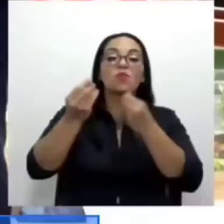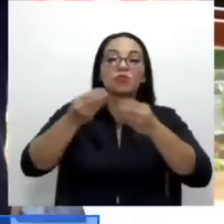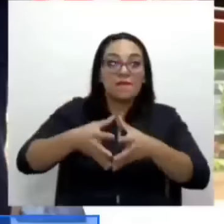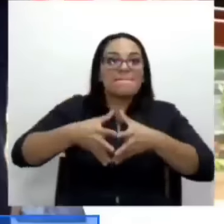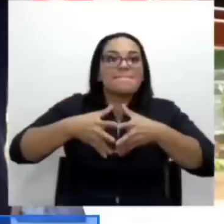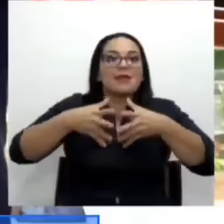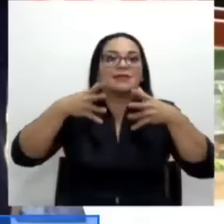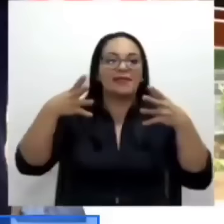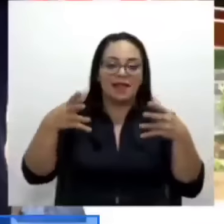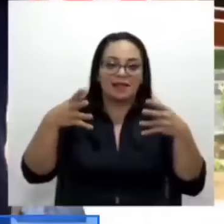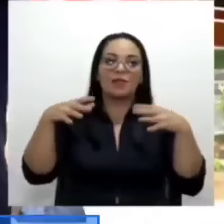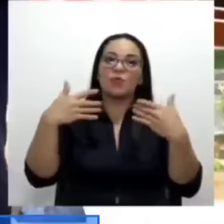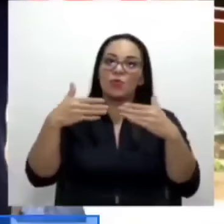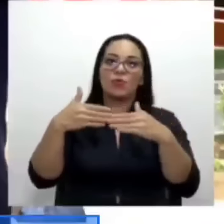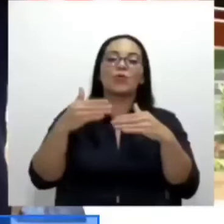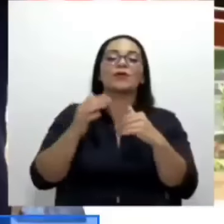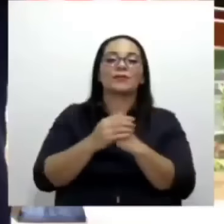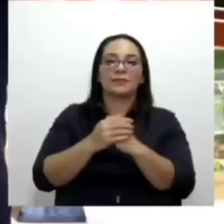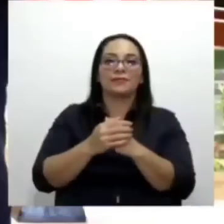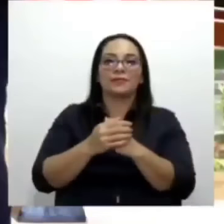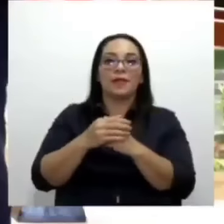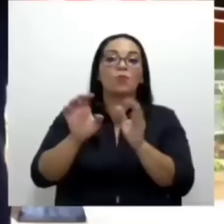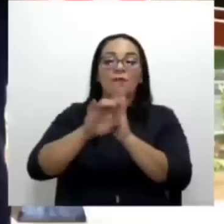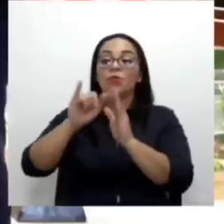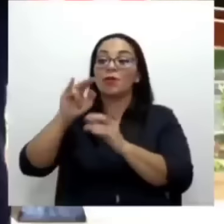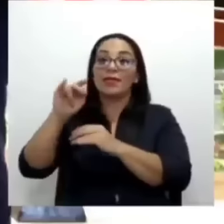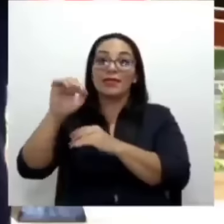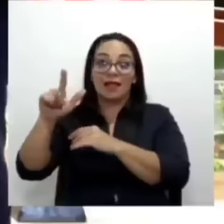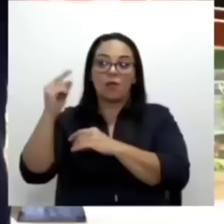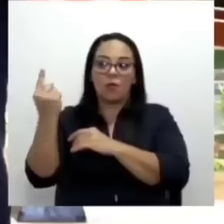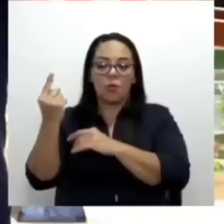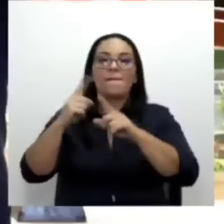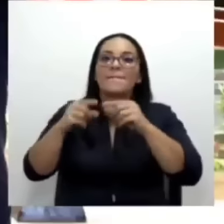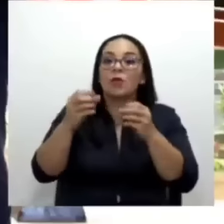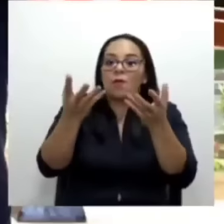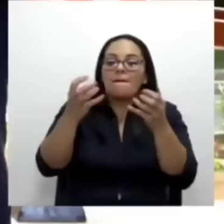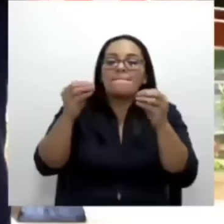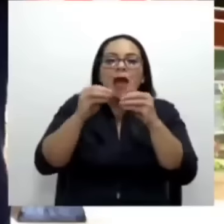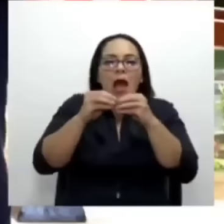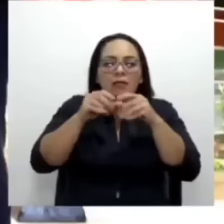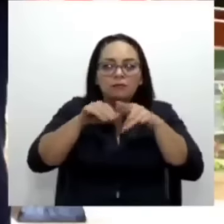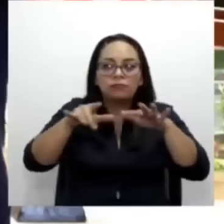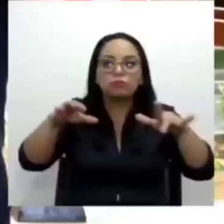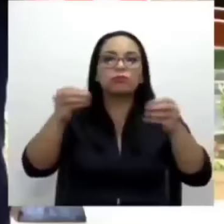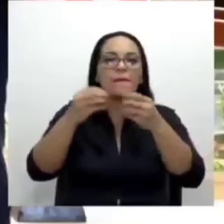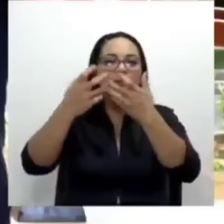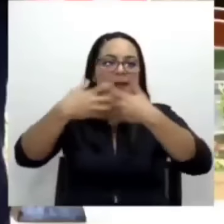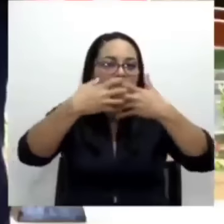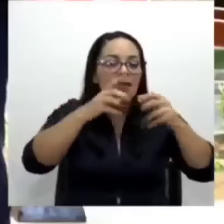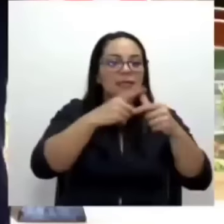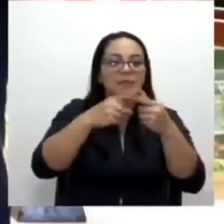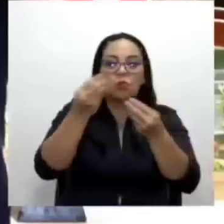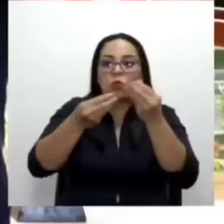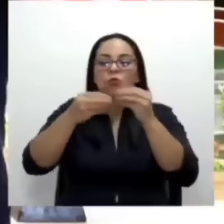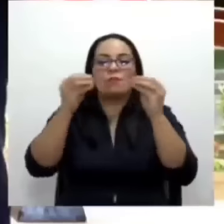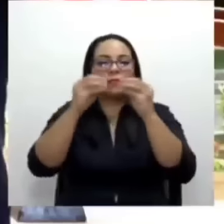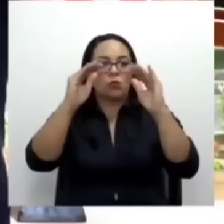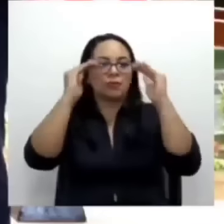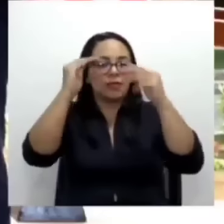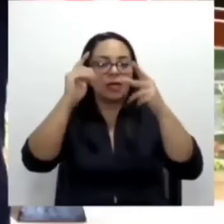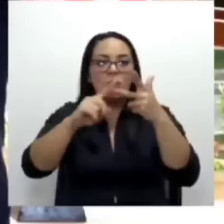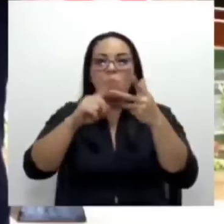que ya hemos experimentado de Intel, con más empresas, productos más sofisticados, miles